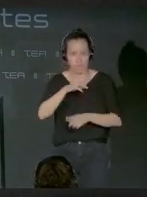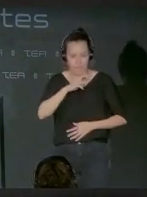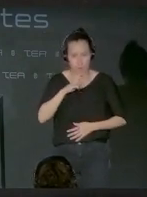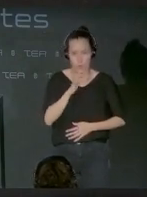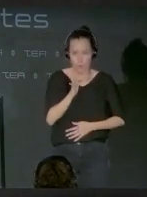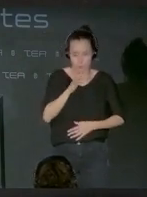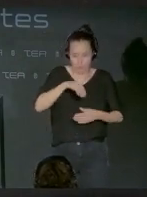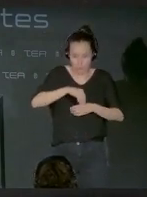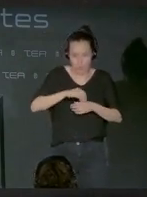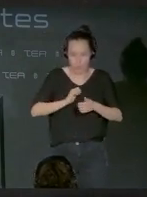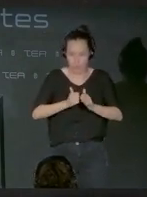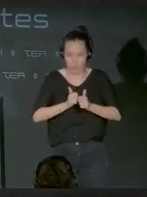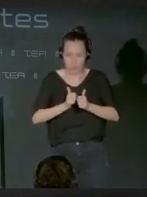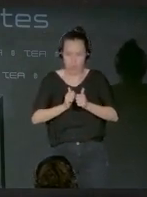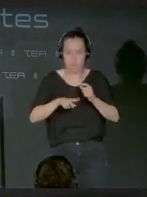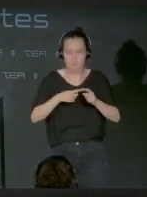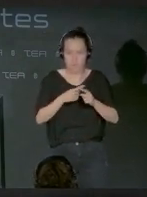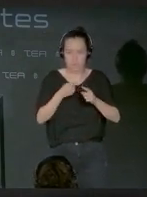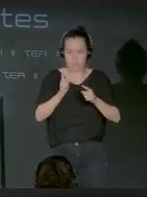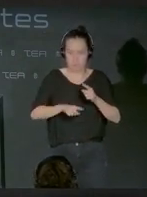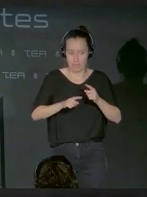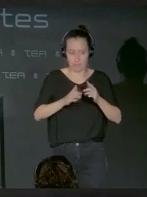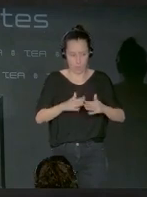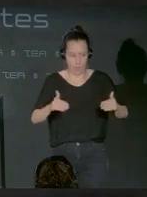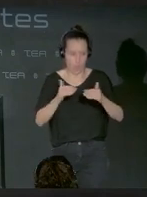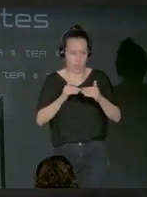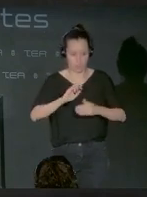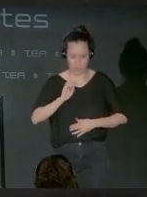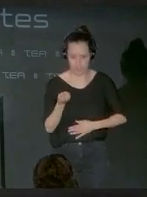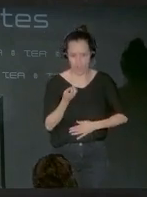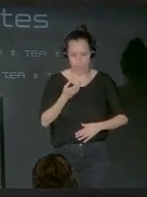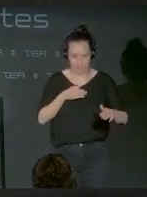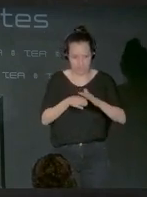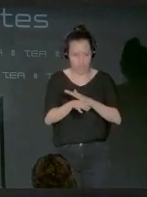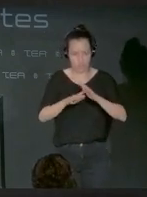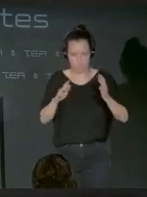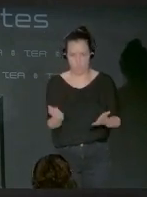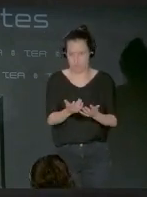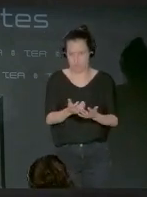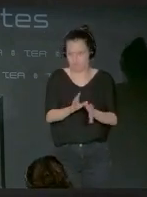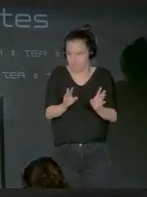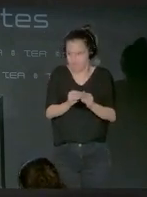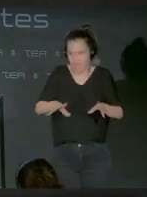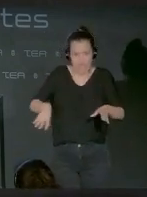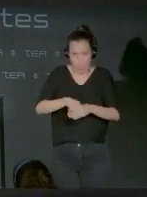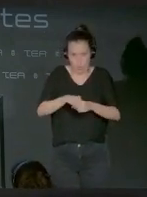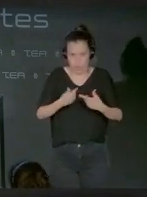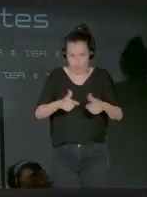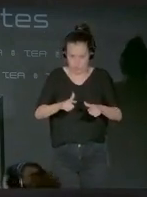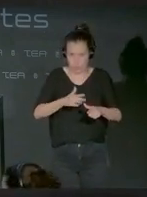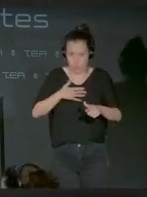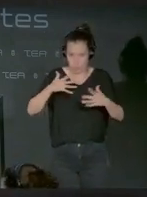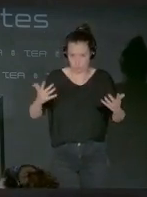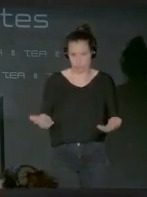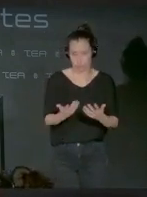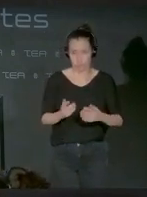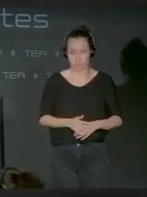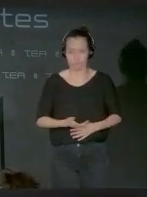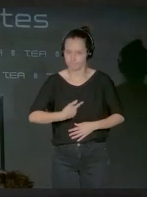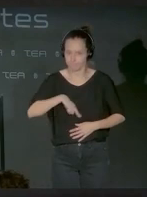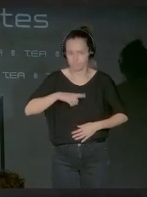o fomentar la igualdad la diversidad la accesibilidad en resumen la inclusión dentro de nuestro sector estamos